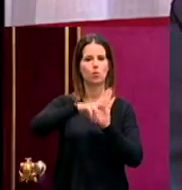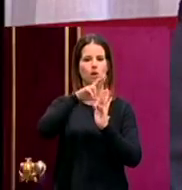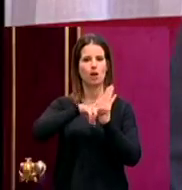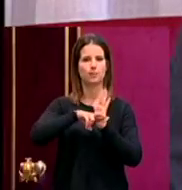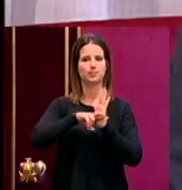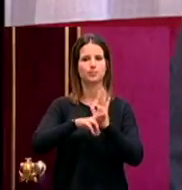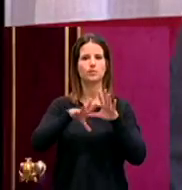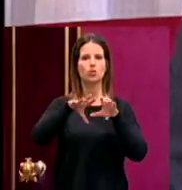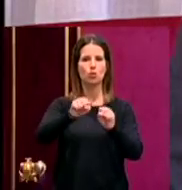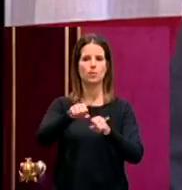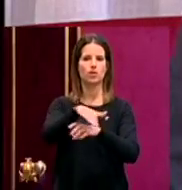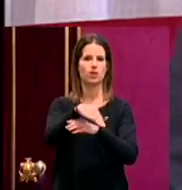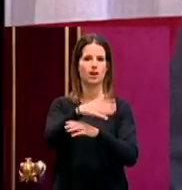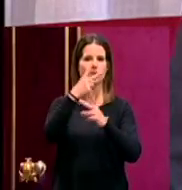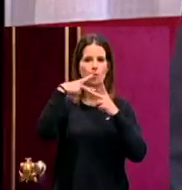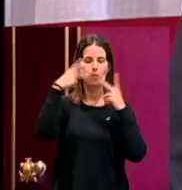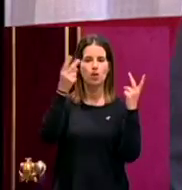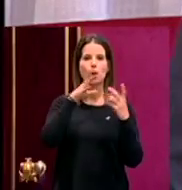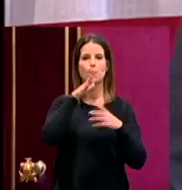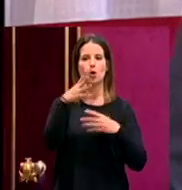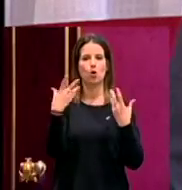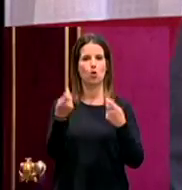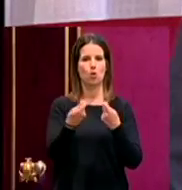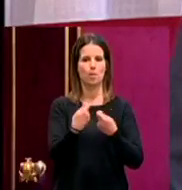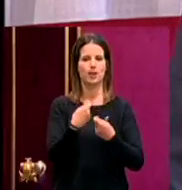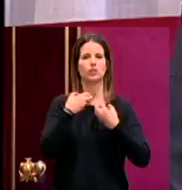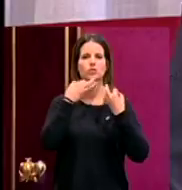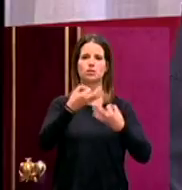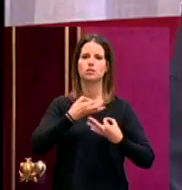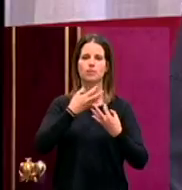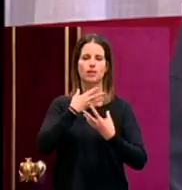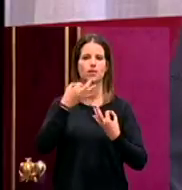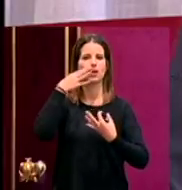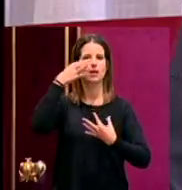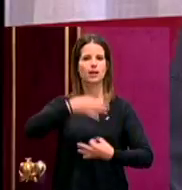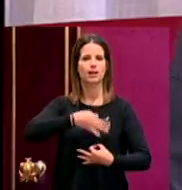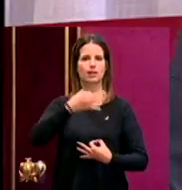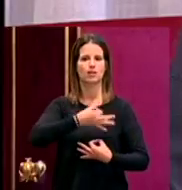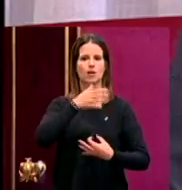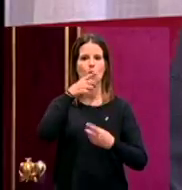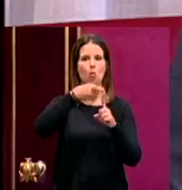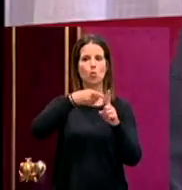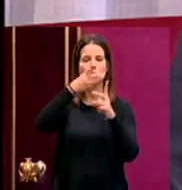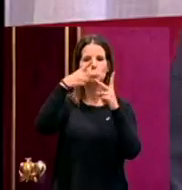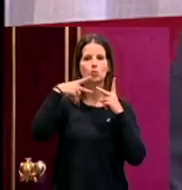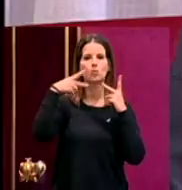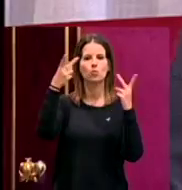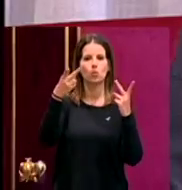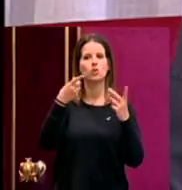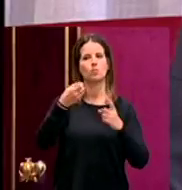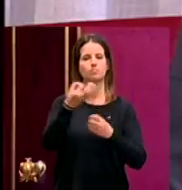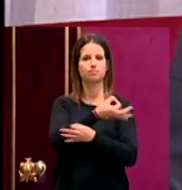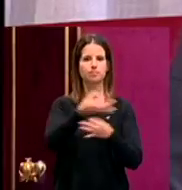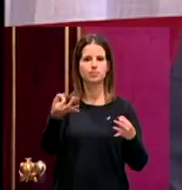regular la ocupación de vía pública por comercios, siempre garantizando que el uso público sea un uso público adecuado, es